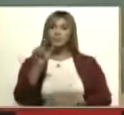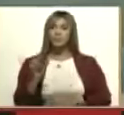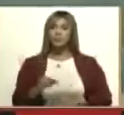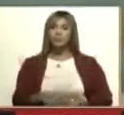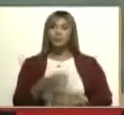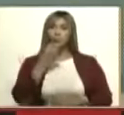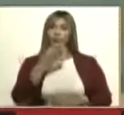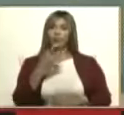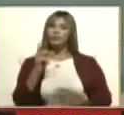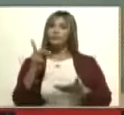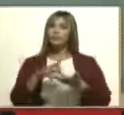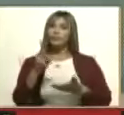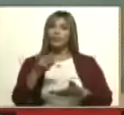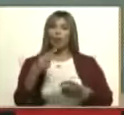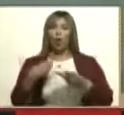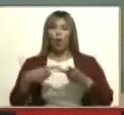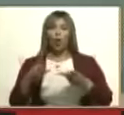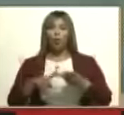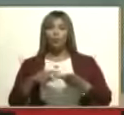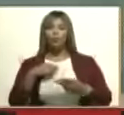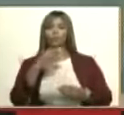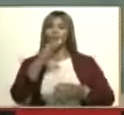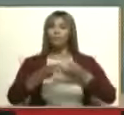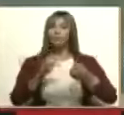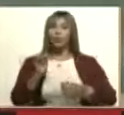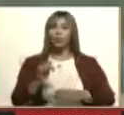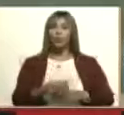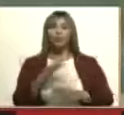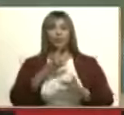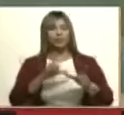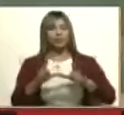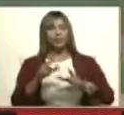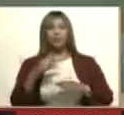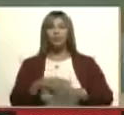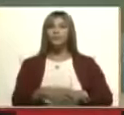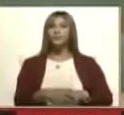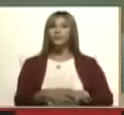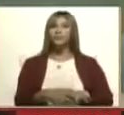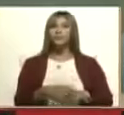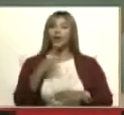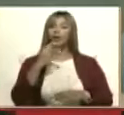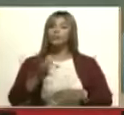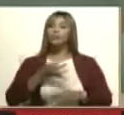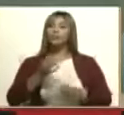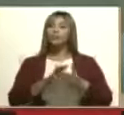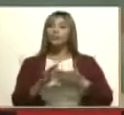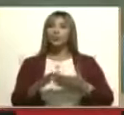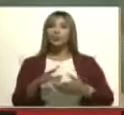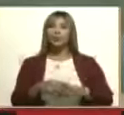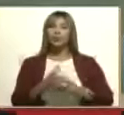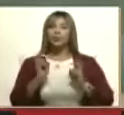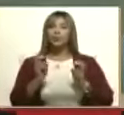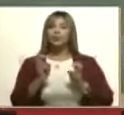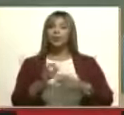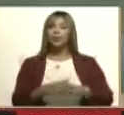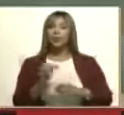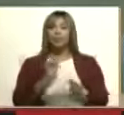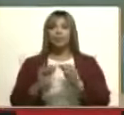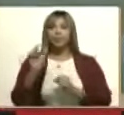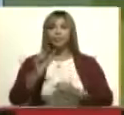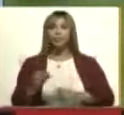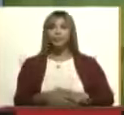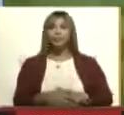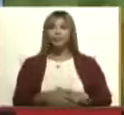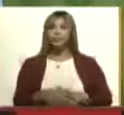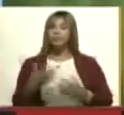Esequibo. Bueno, aquí tenemos también otro poder que se va a pronunciar el día de hoy. Bueno, ya se ha pronunciado, pero vamos a seguir ahondando en función al tema de defensa de nuestra patria.